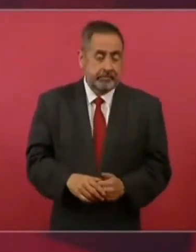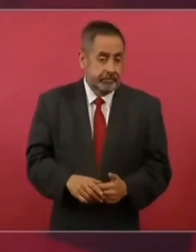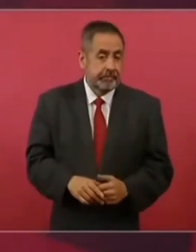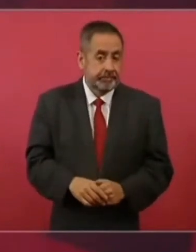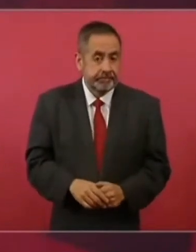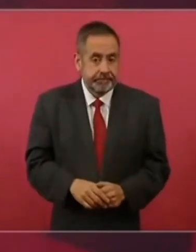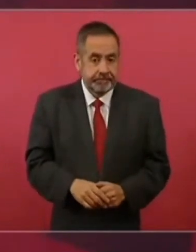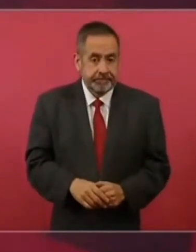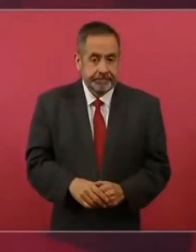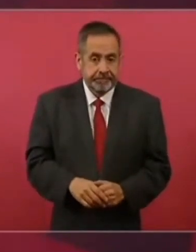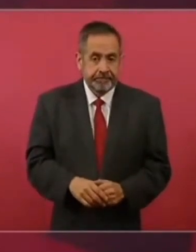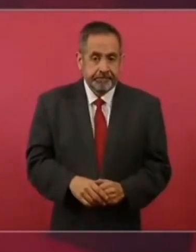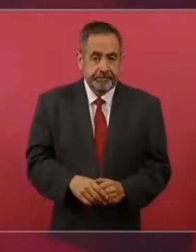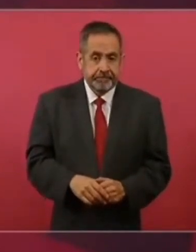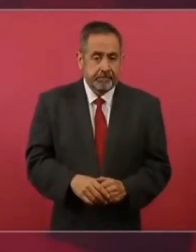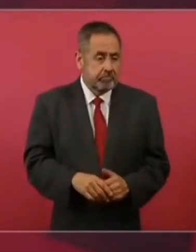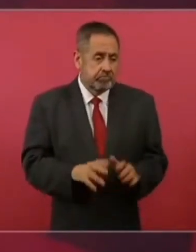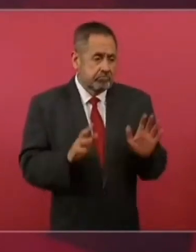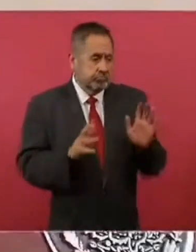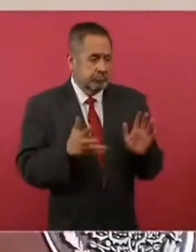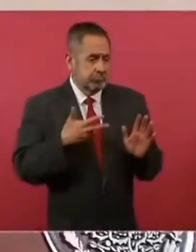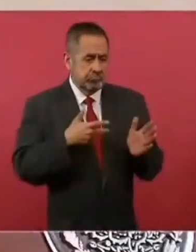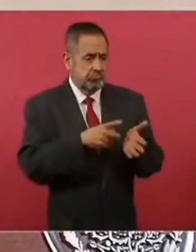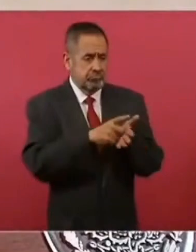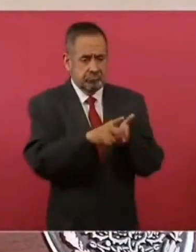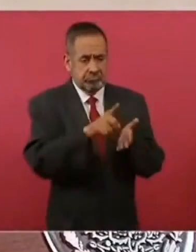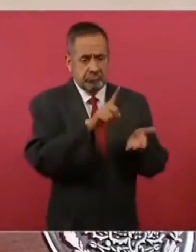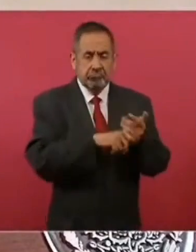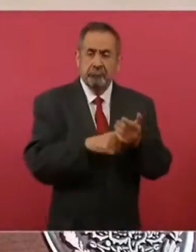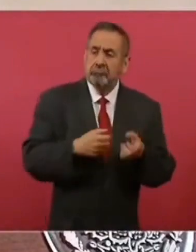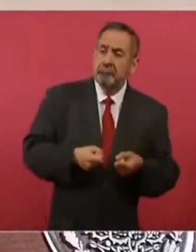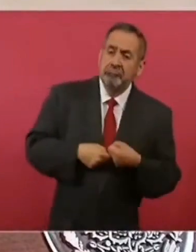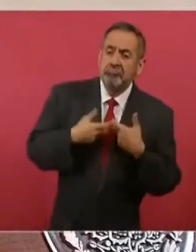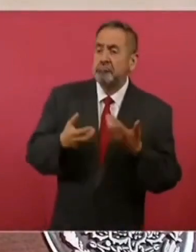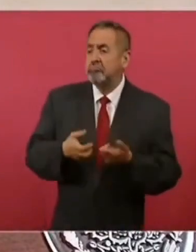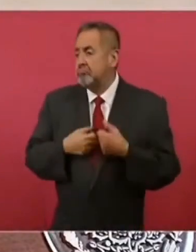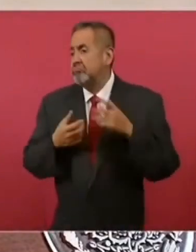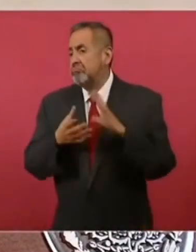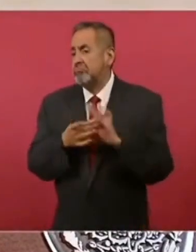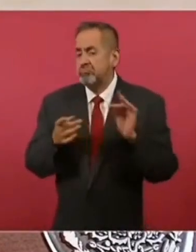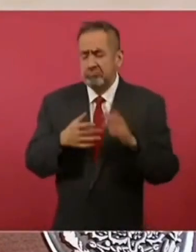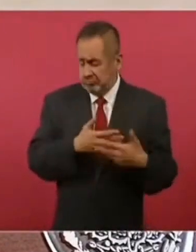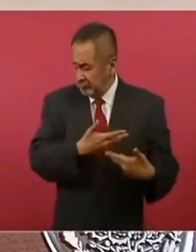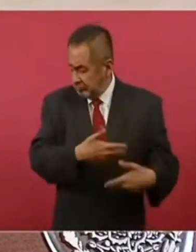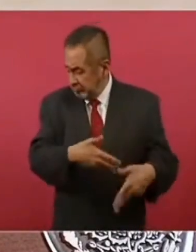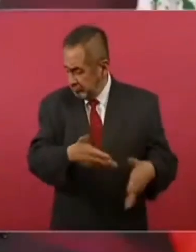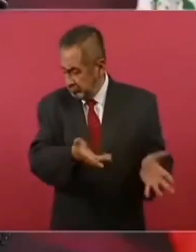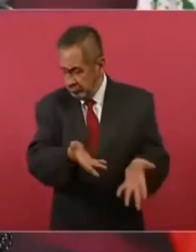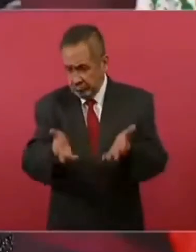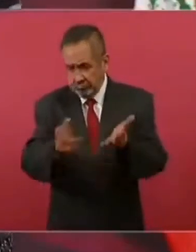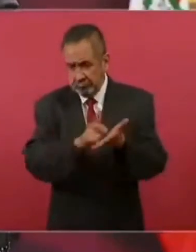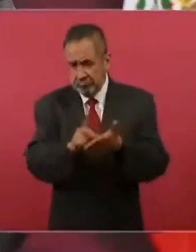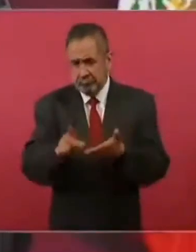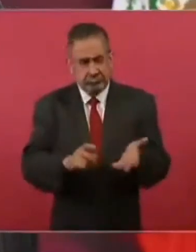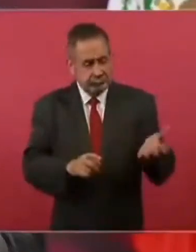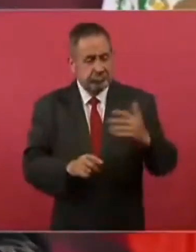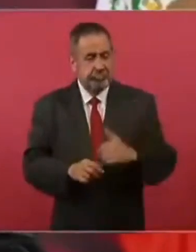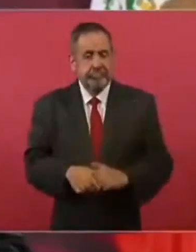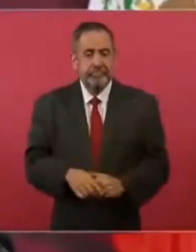También tienen todo su derecho de manifestarse y no van a ser